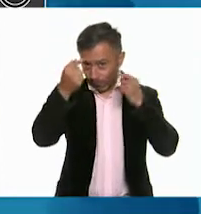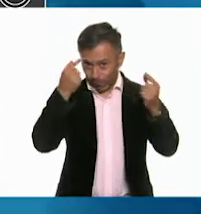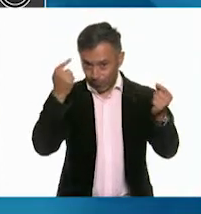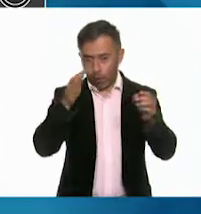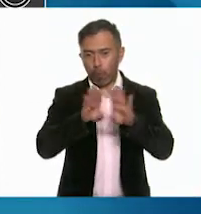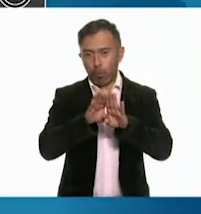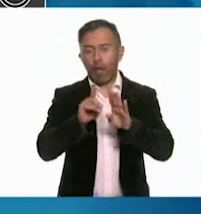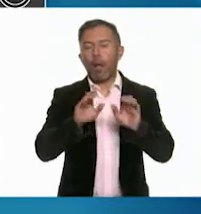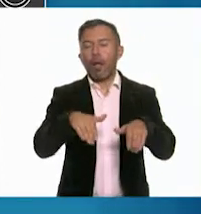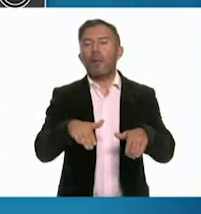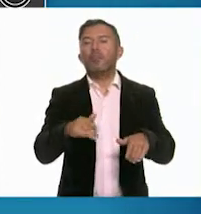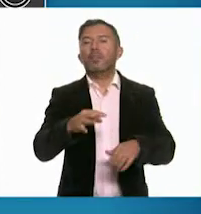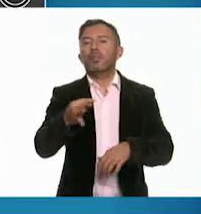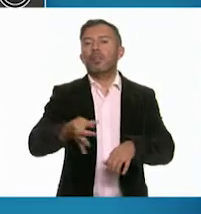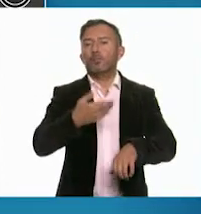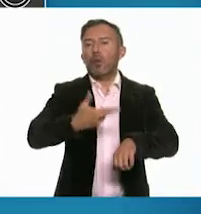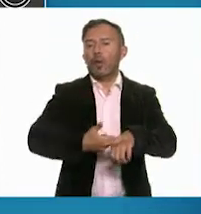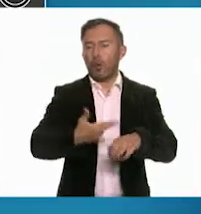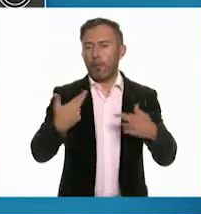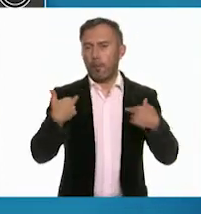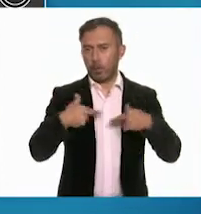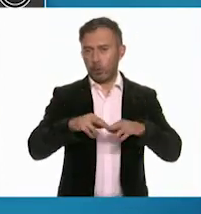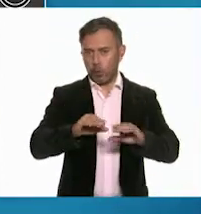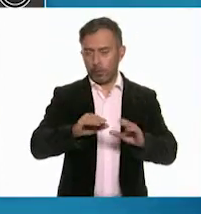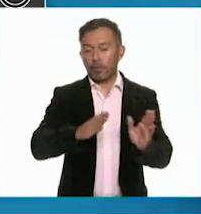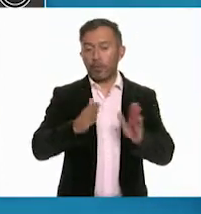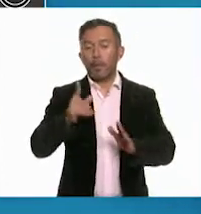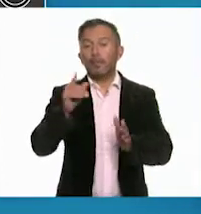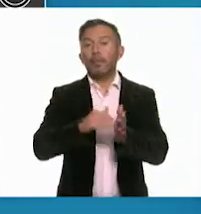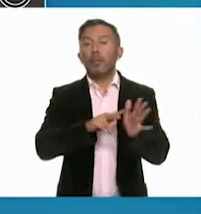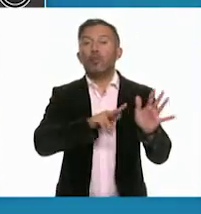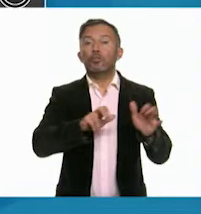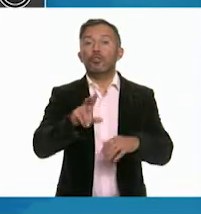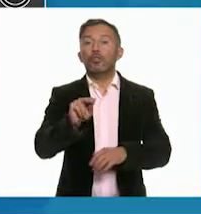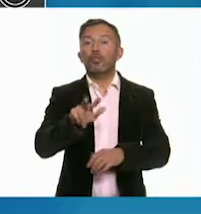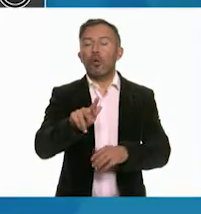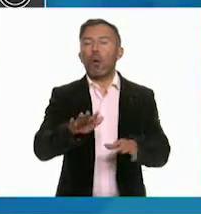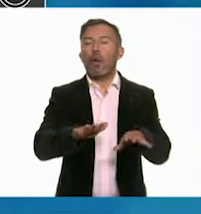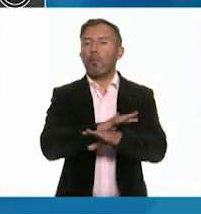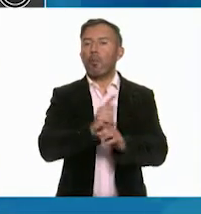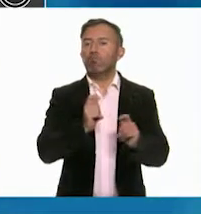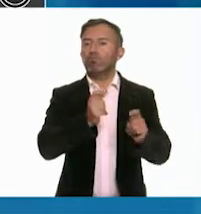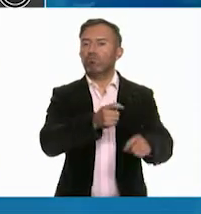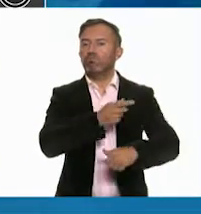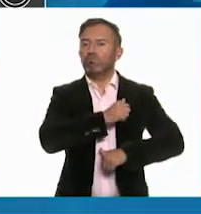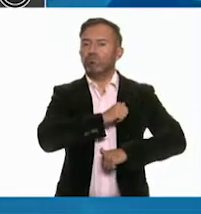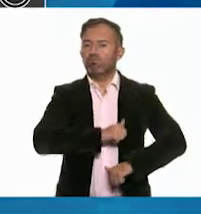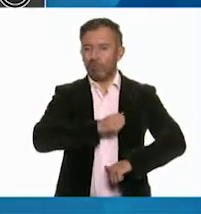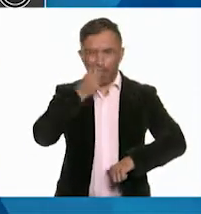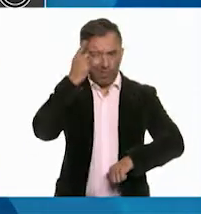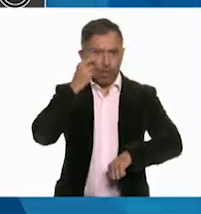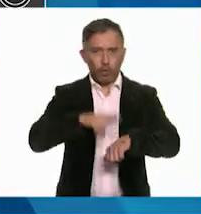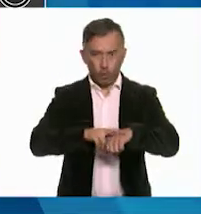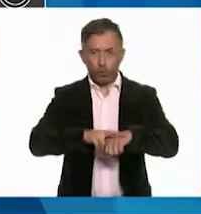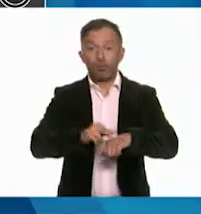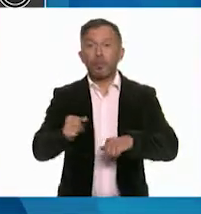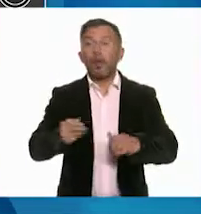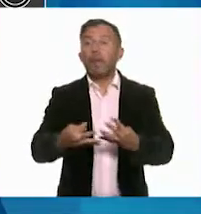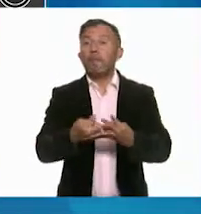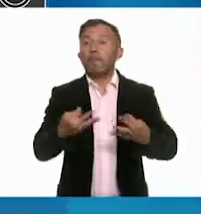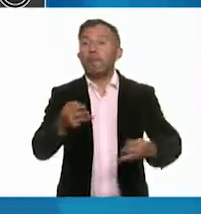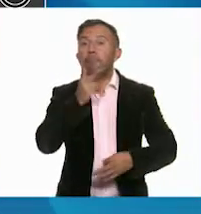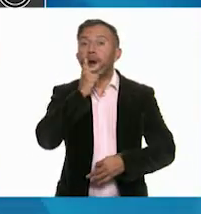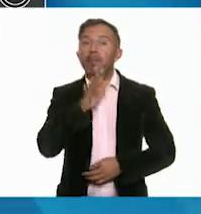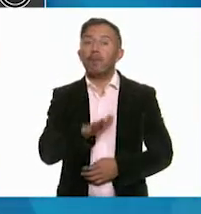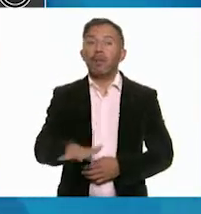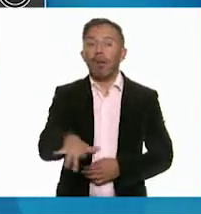Para 1788 se convirtió en rector. El padre de la patria también fue uno de los principales